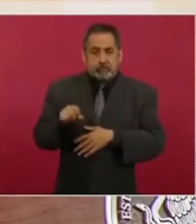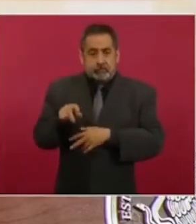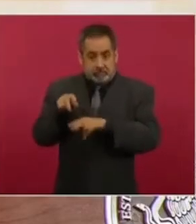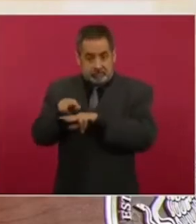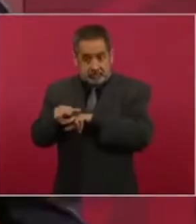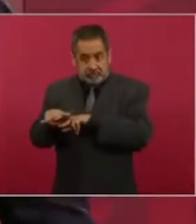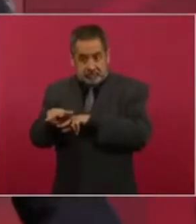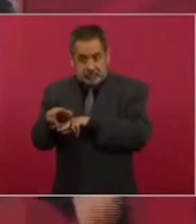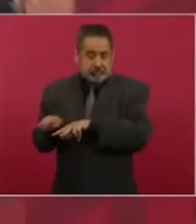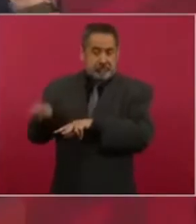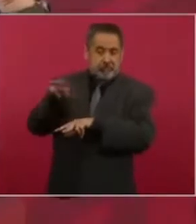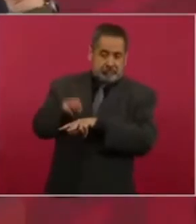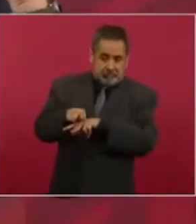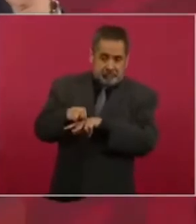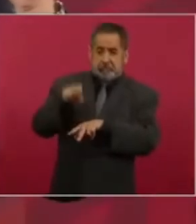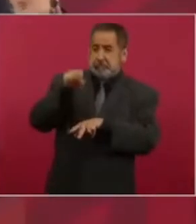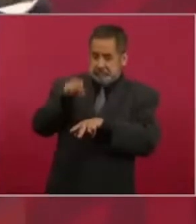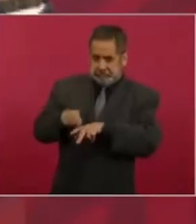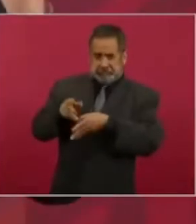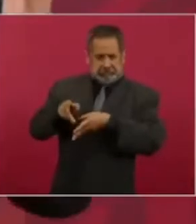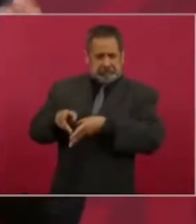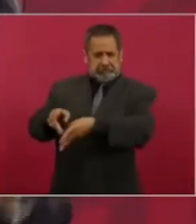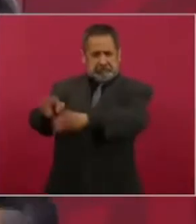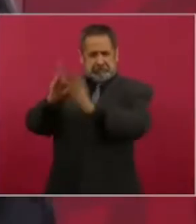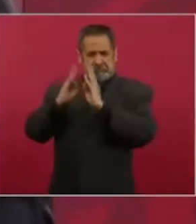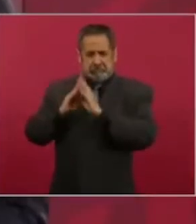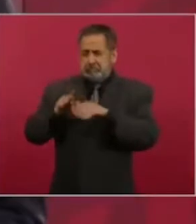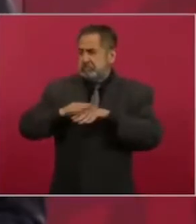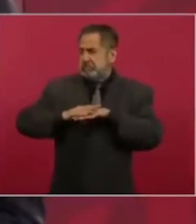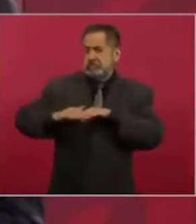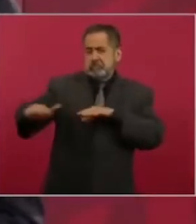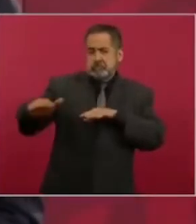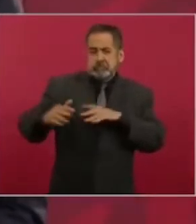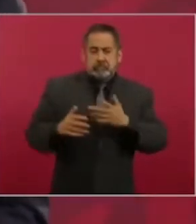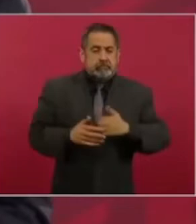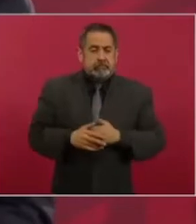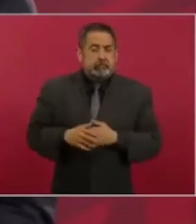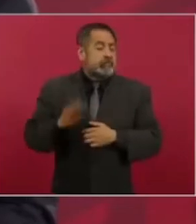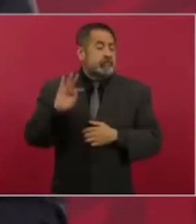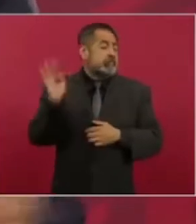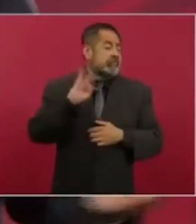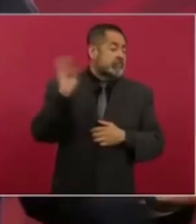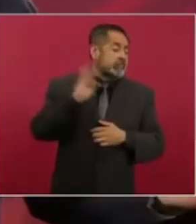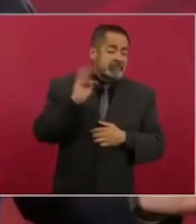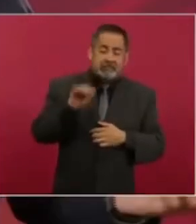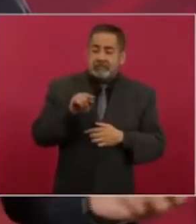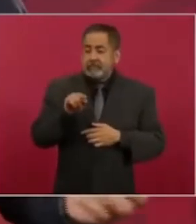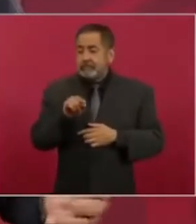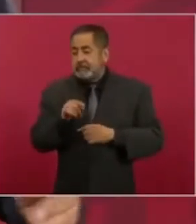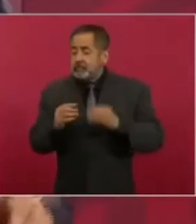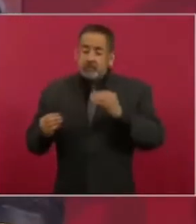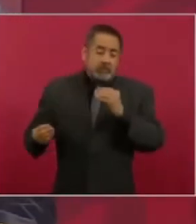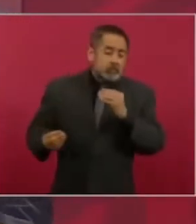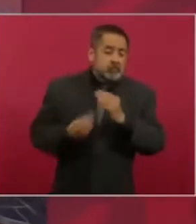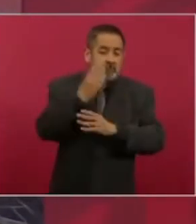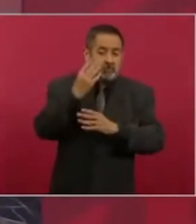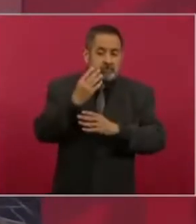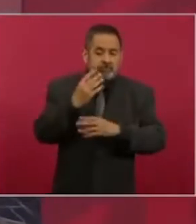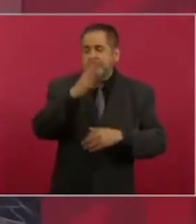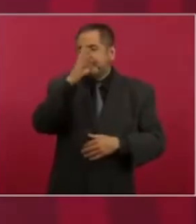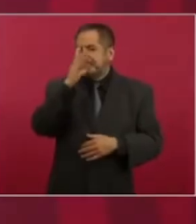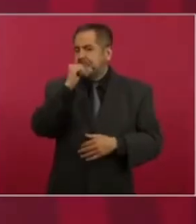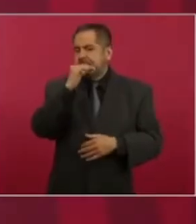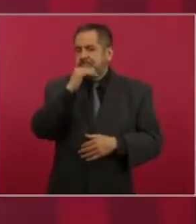Si todo hubiese sido un trazo nuevo, no salimos.